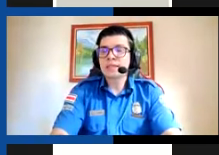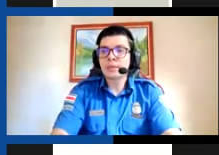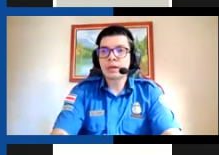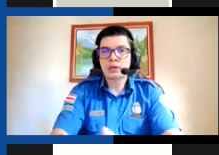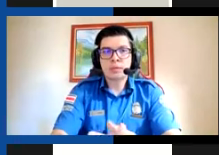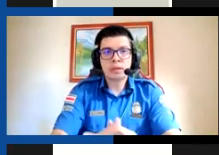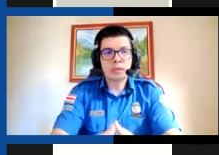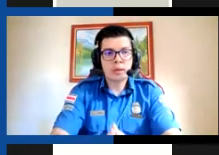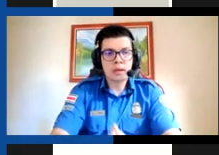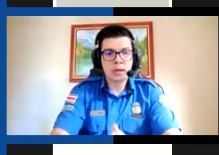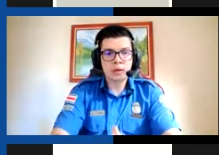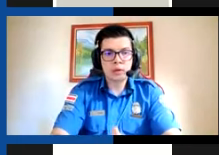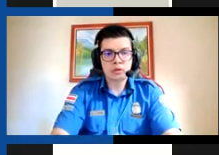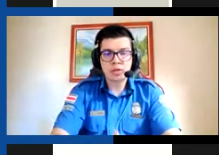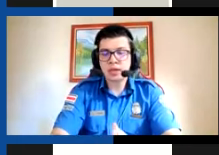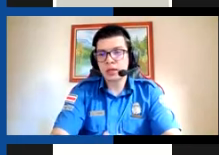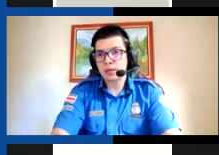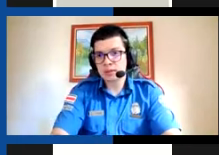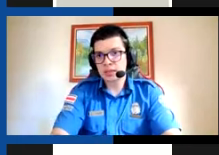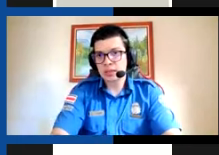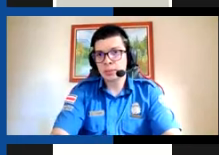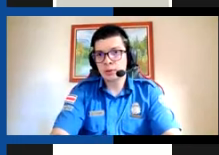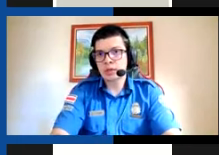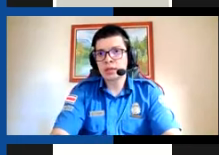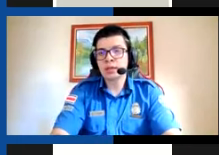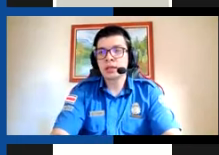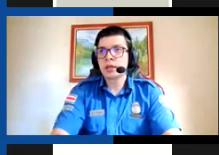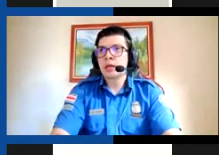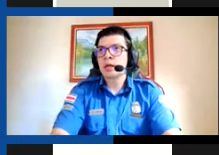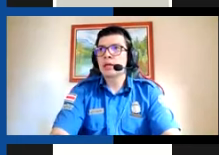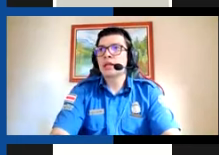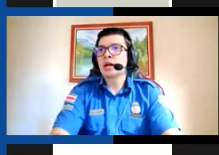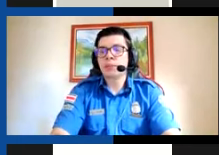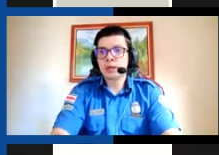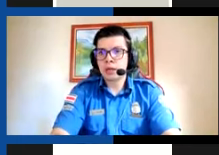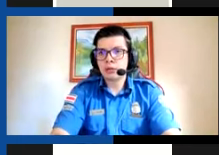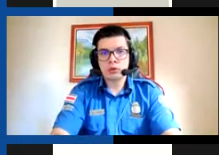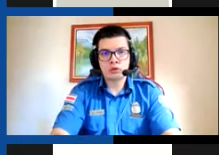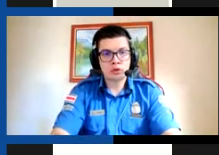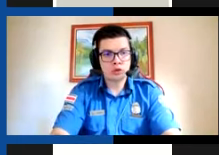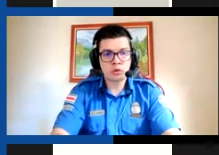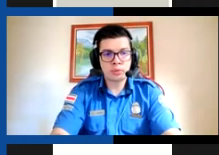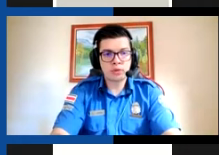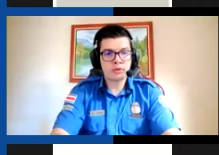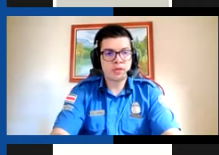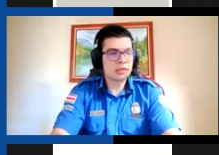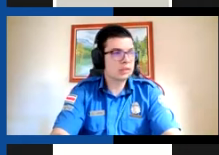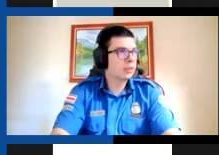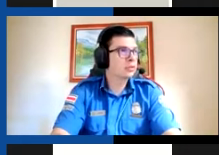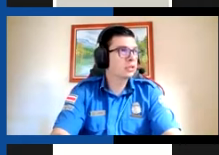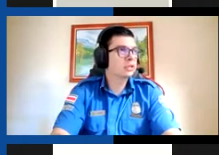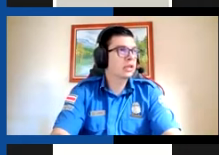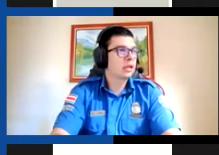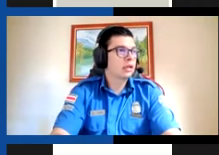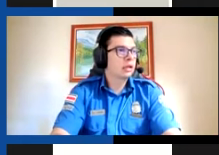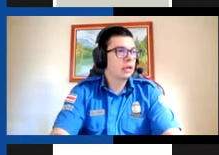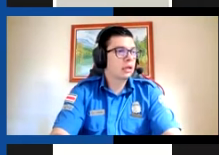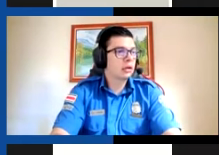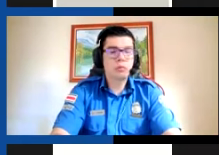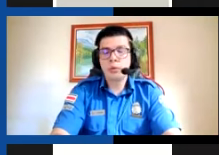ese tema que realmente para Costa Rica es bastante importante. En general, para cada uno de nosotros como profesionales, vamos a